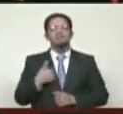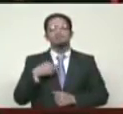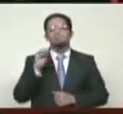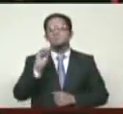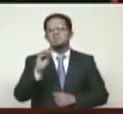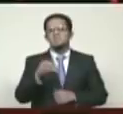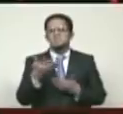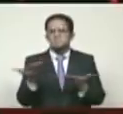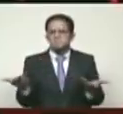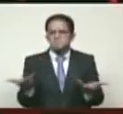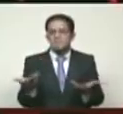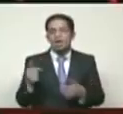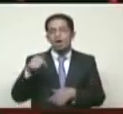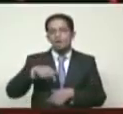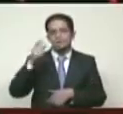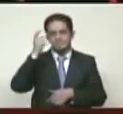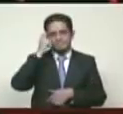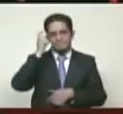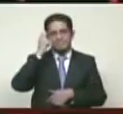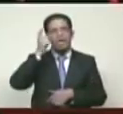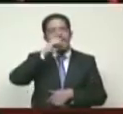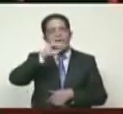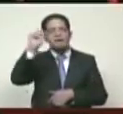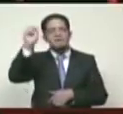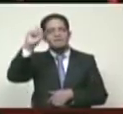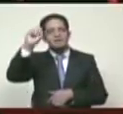en este día de aniversario,